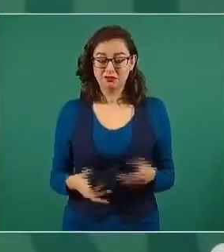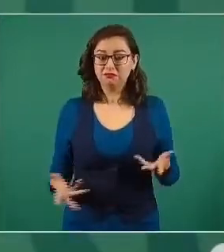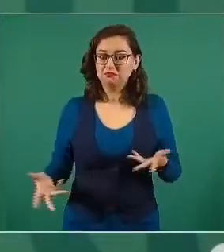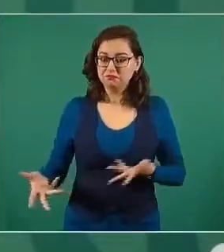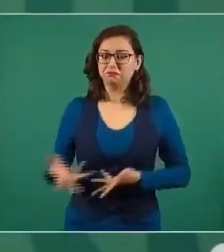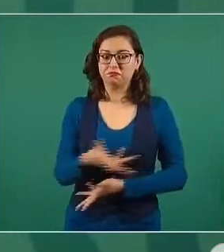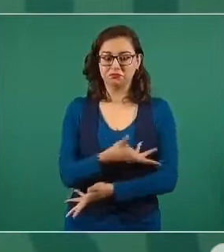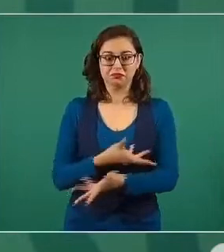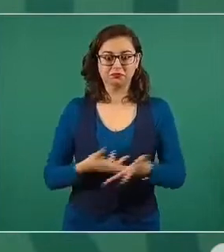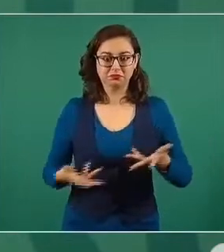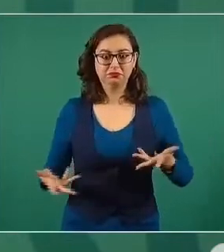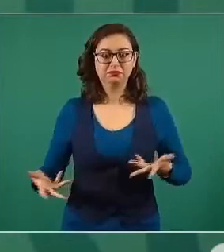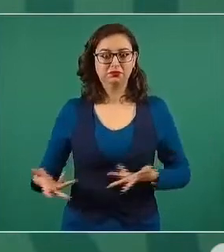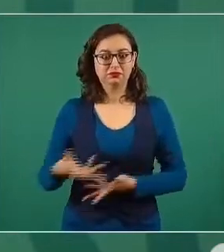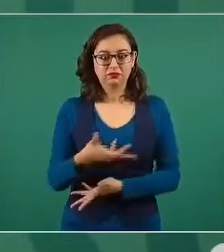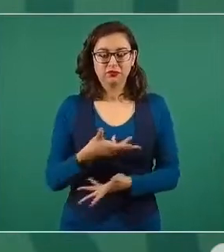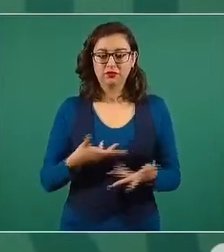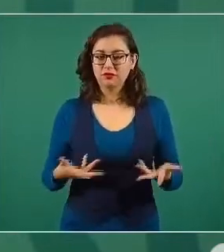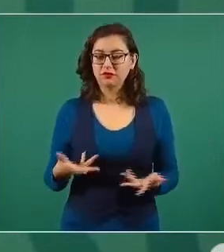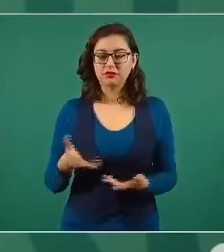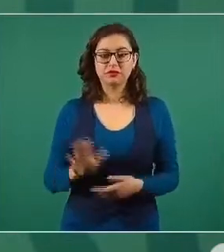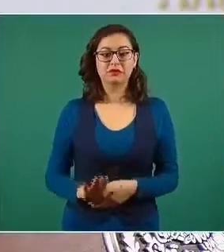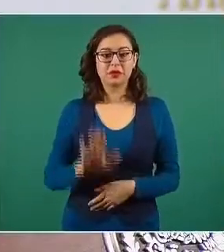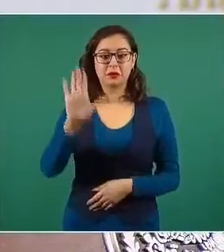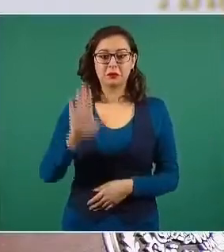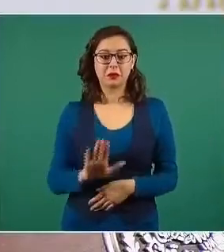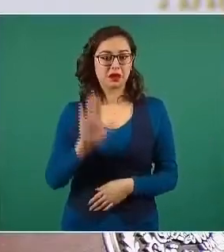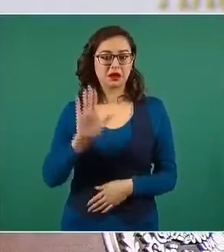Que es la segunda casa,